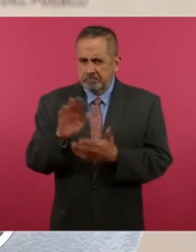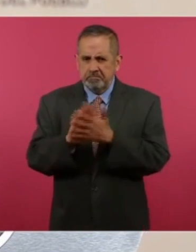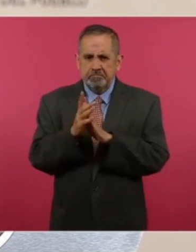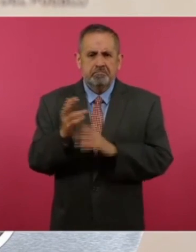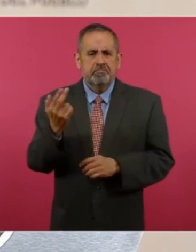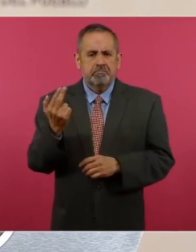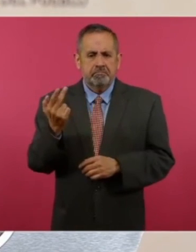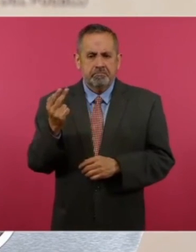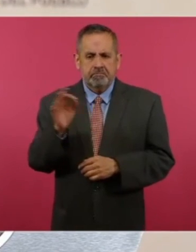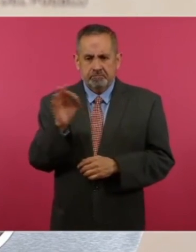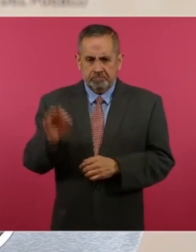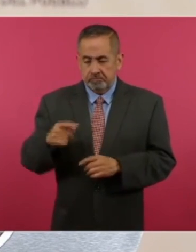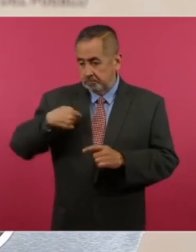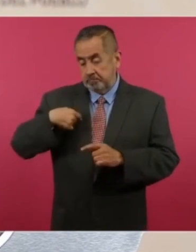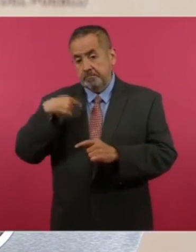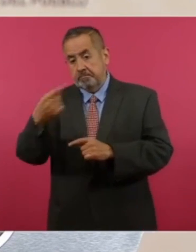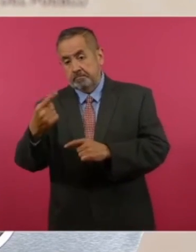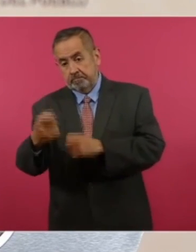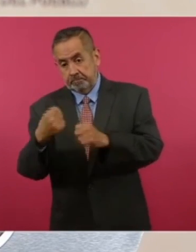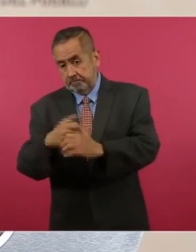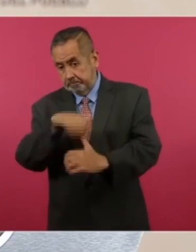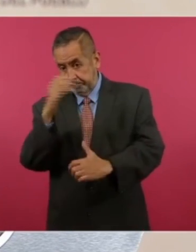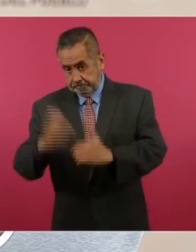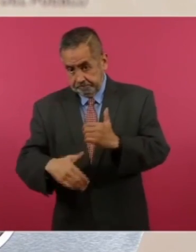25 cuando termine.